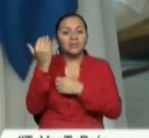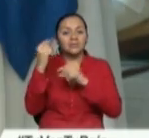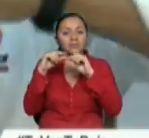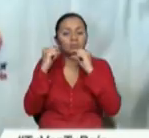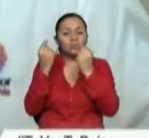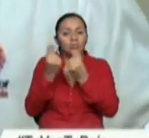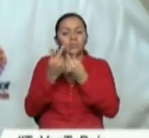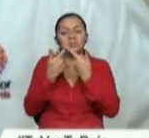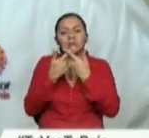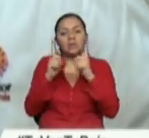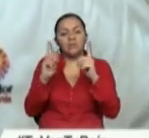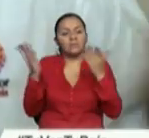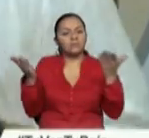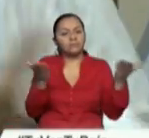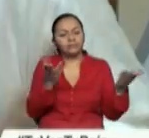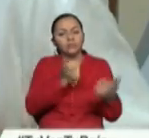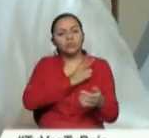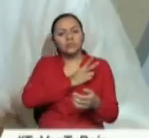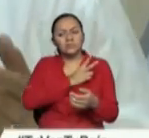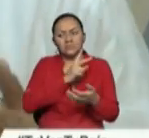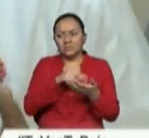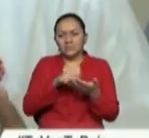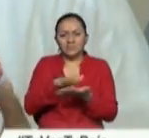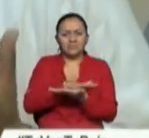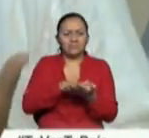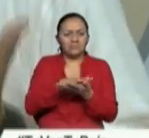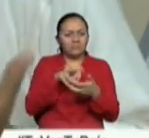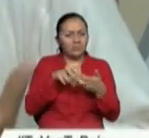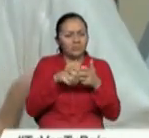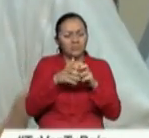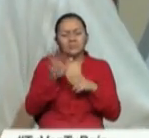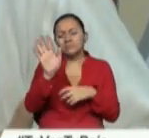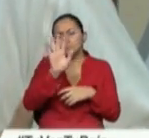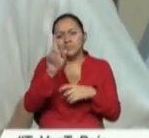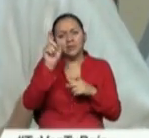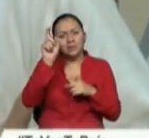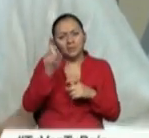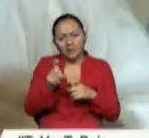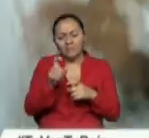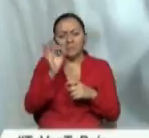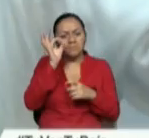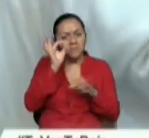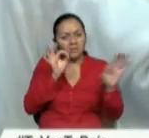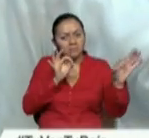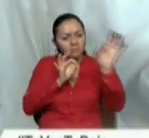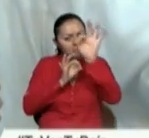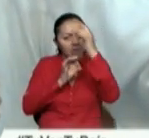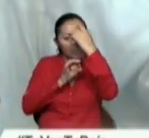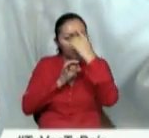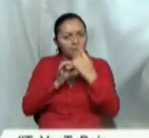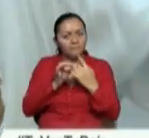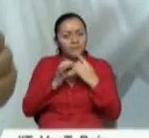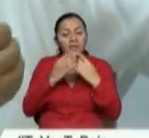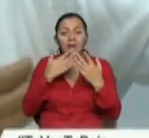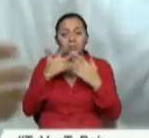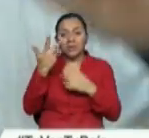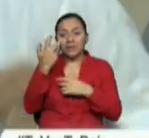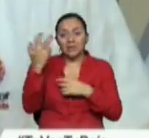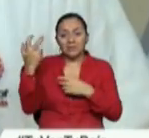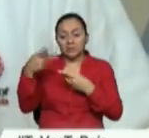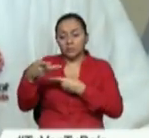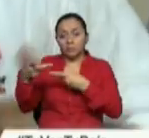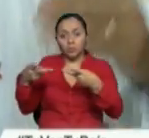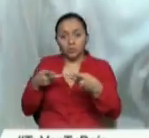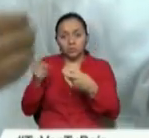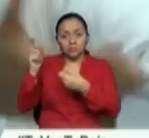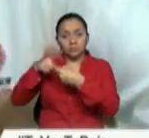Volver al libre ingreso que era la feria de la alegría o sea aquí debe haber meritocracia si hay 300 cupos de medicina para 3000